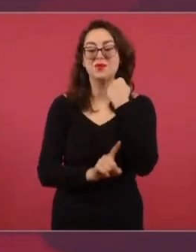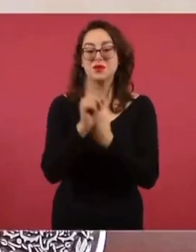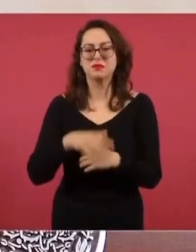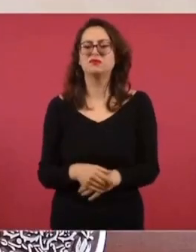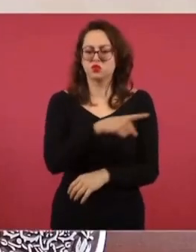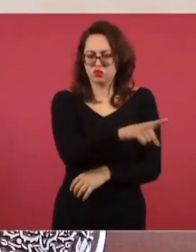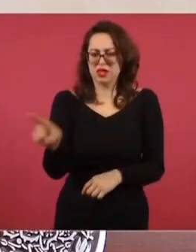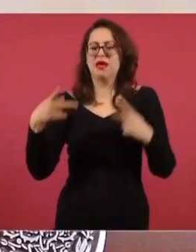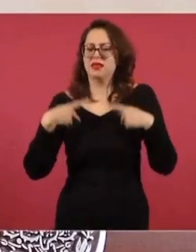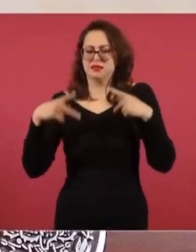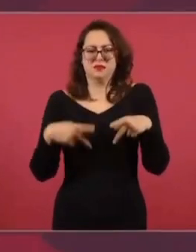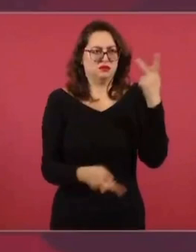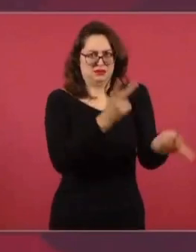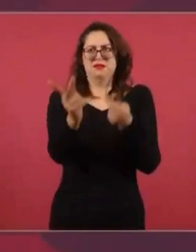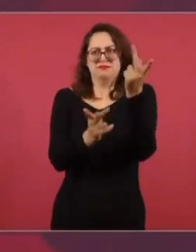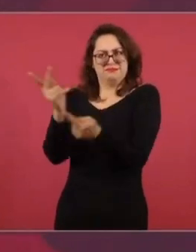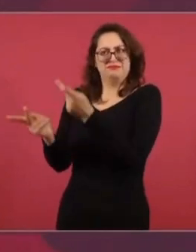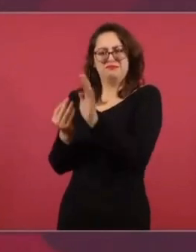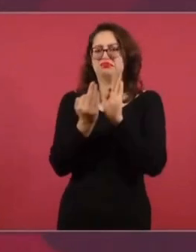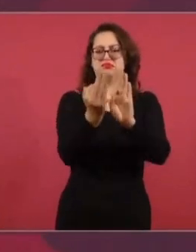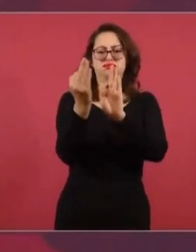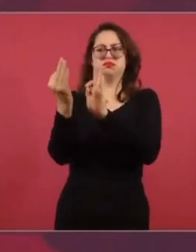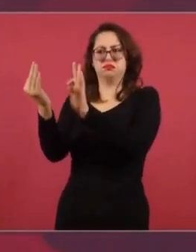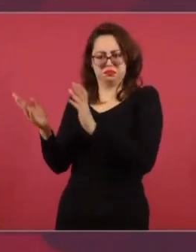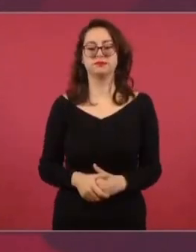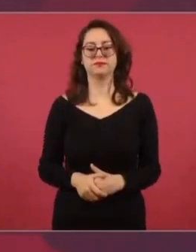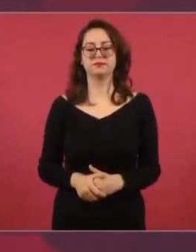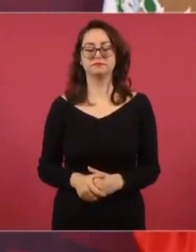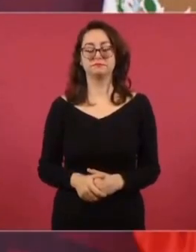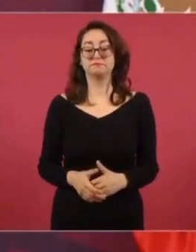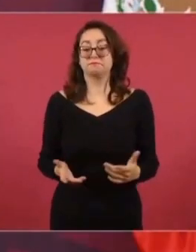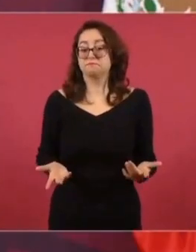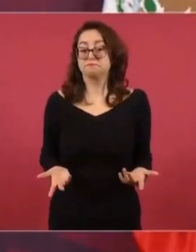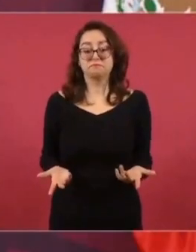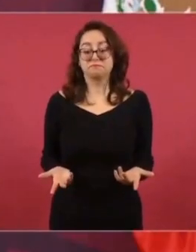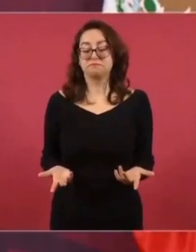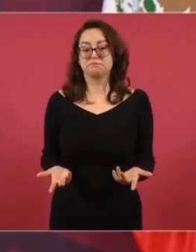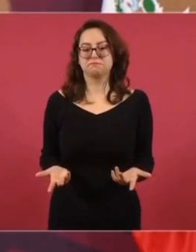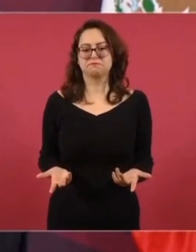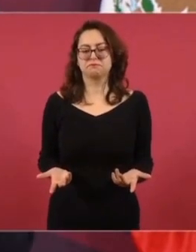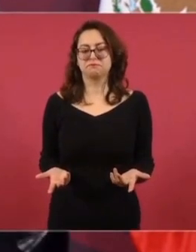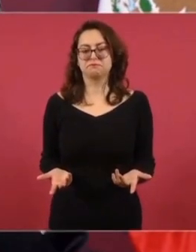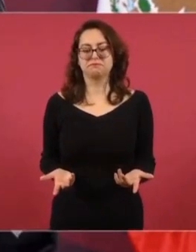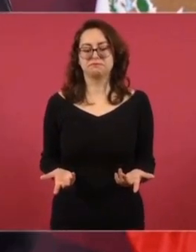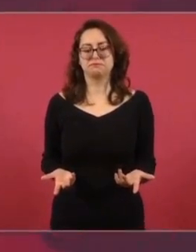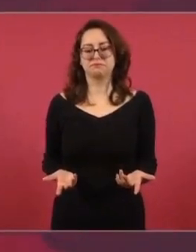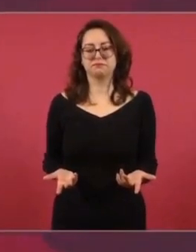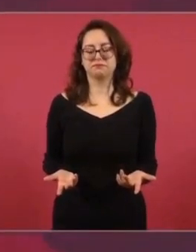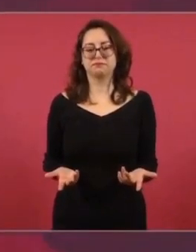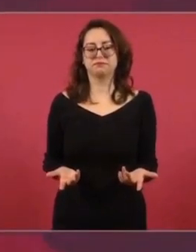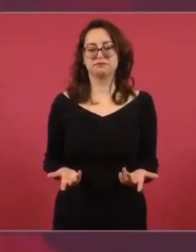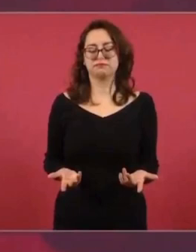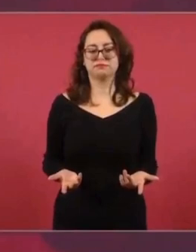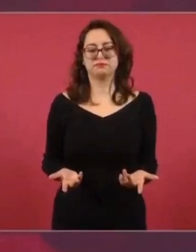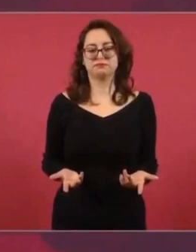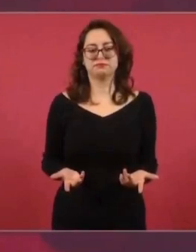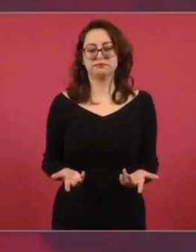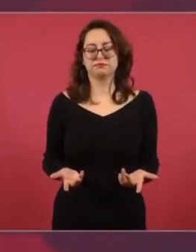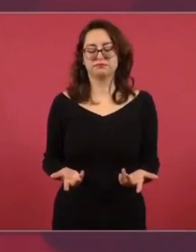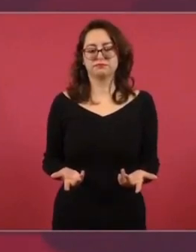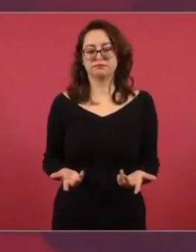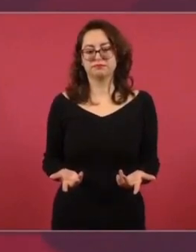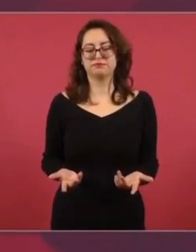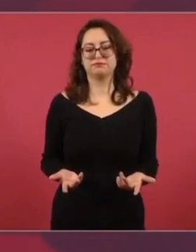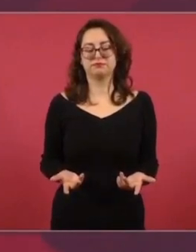una encuesta. Hagan una encuesta para que vean cómo están las cosas. Entonces, ¿cómo creen que va a